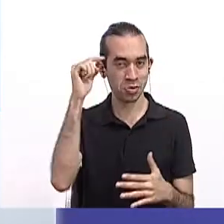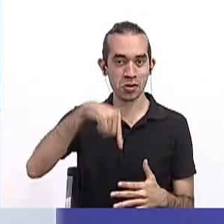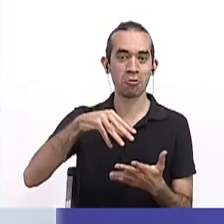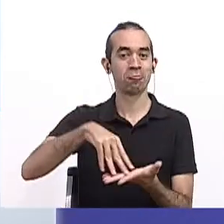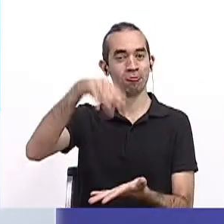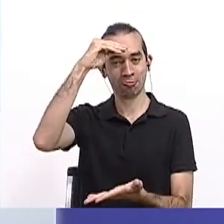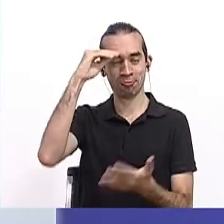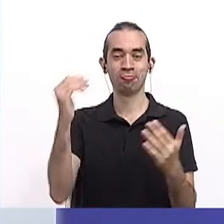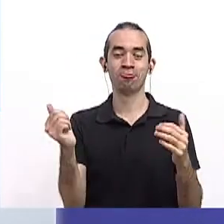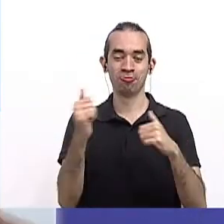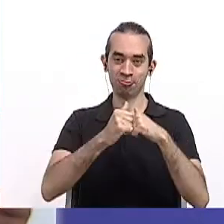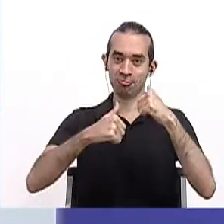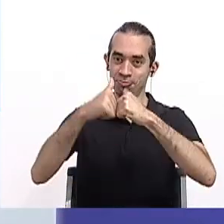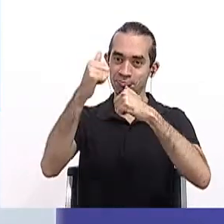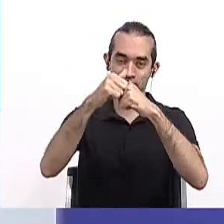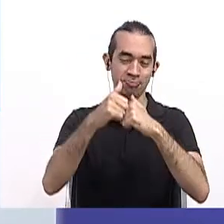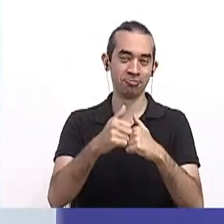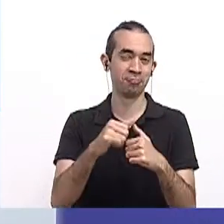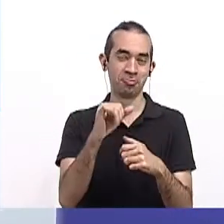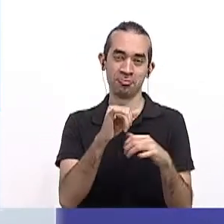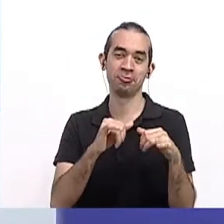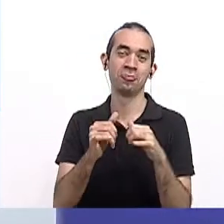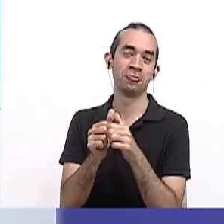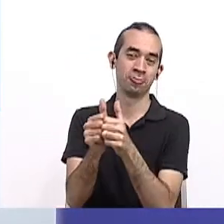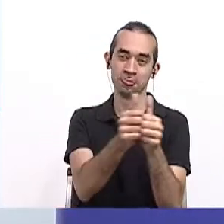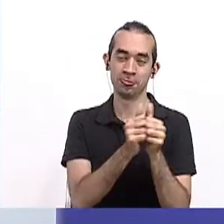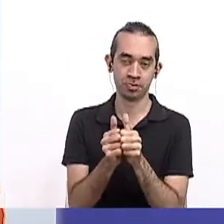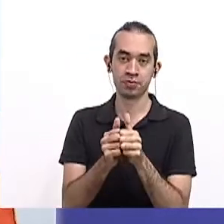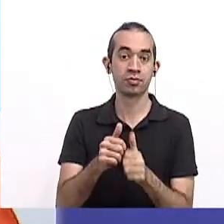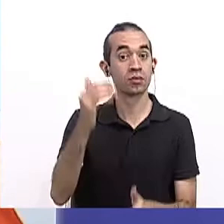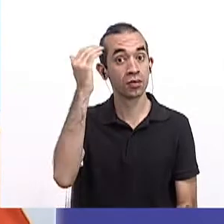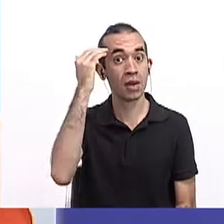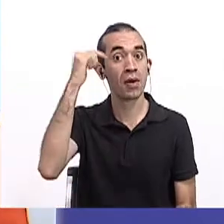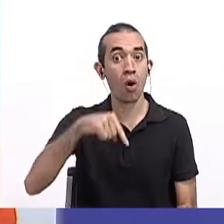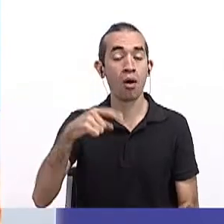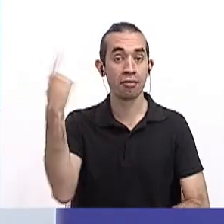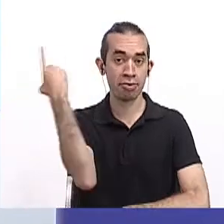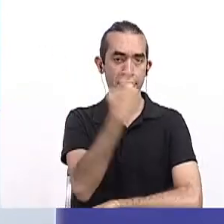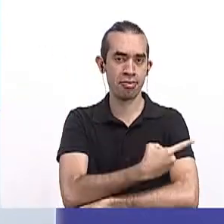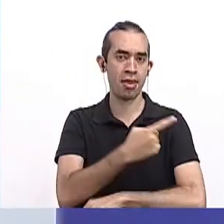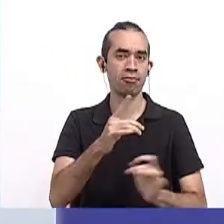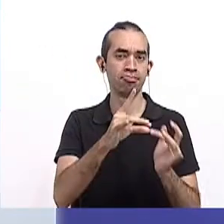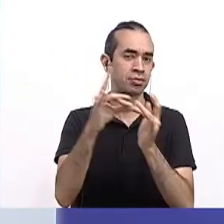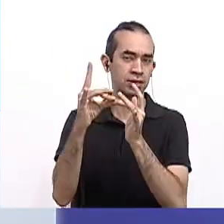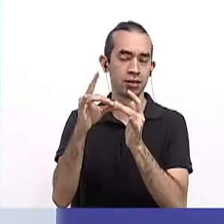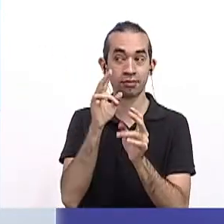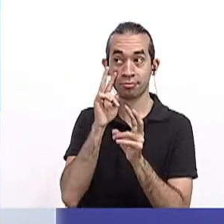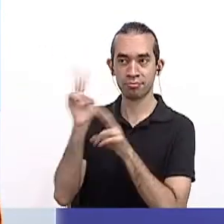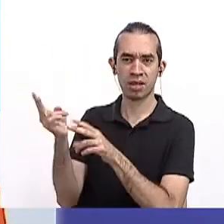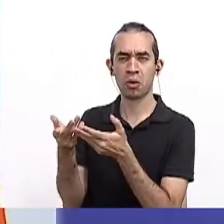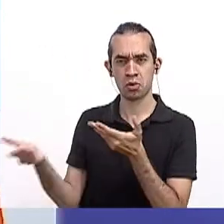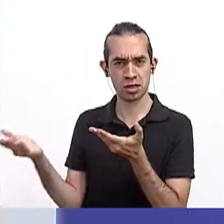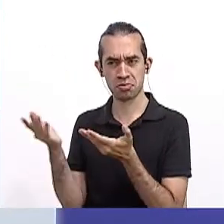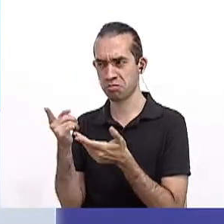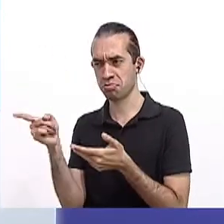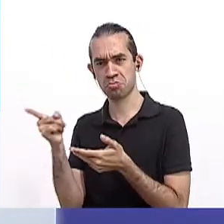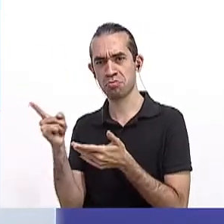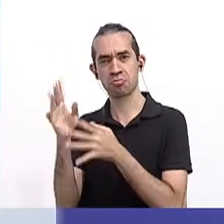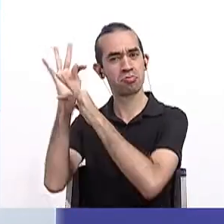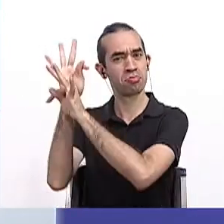de hoy. Y bueno, el día de hoy es un día particular. Si se dan cuenta, junto a mí hay algunos